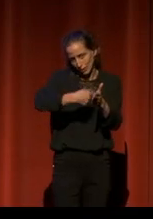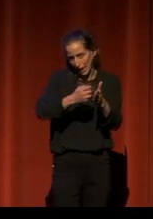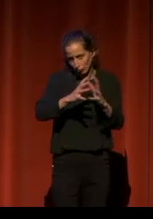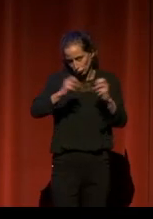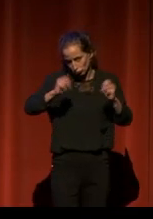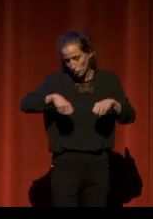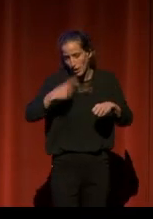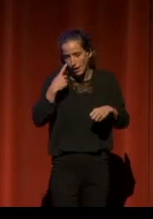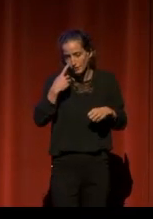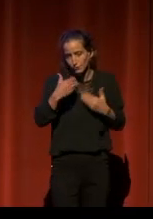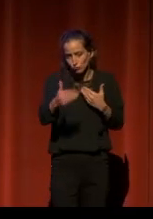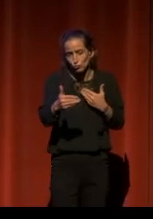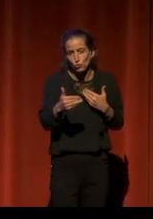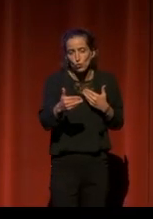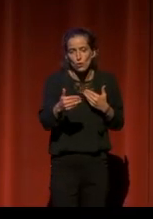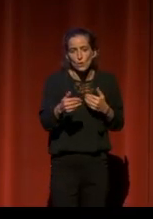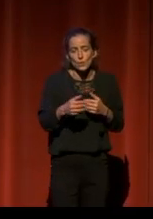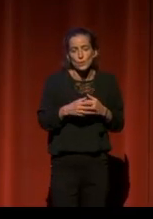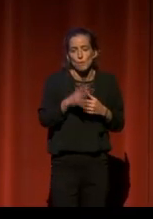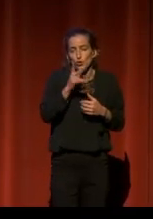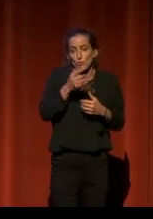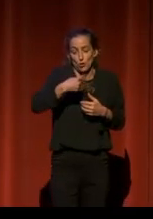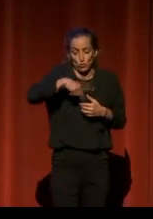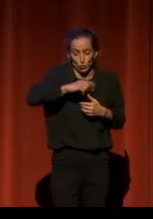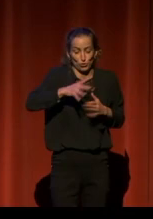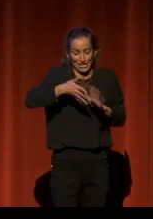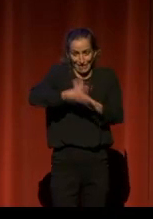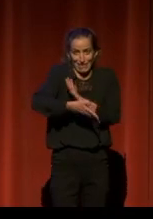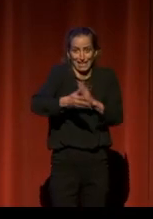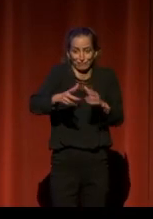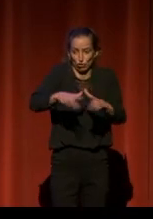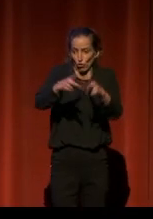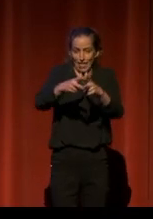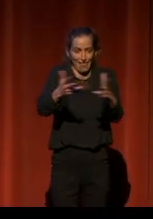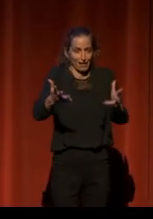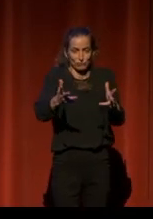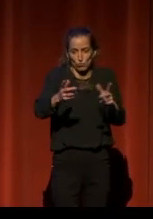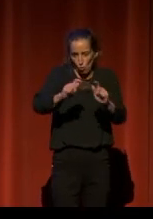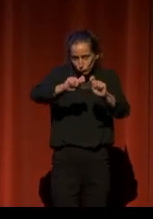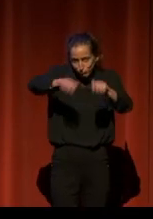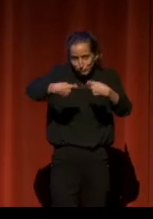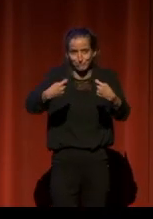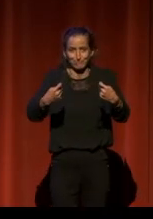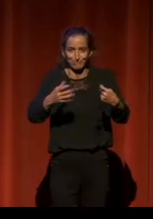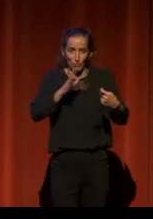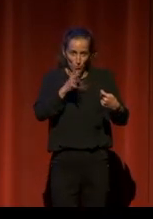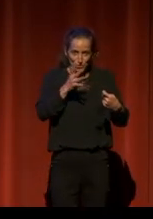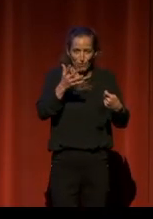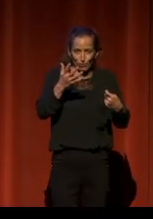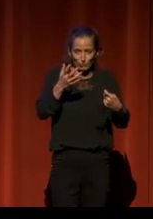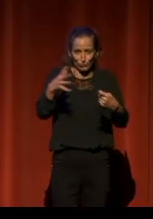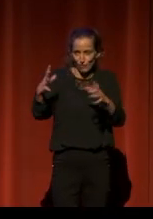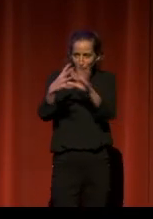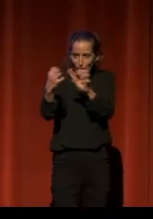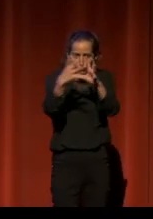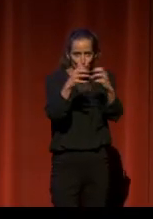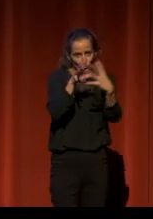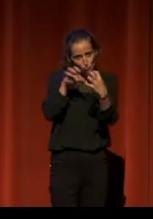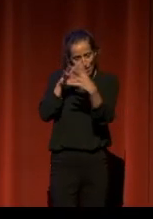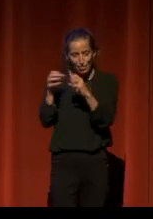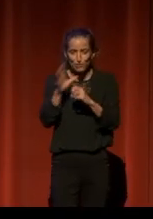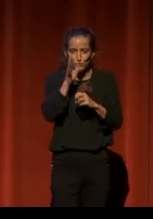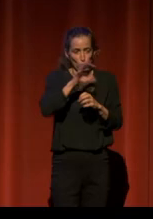estamos ahí generando una contractual diad social no trabajando la idea de la identidad colectiva no la idea de la diversidad la